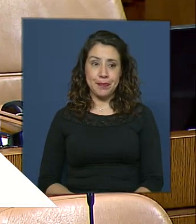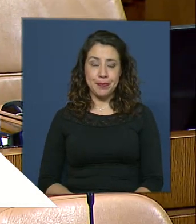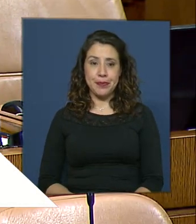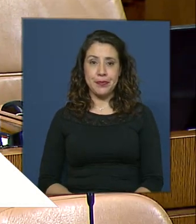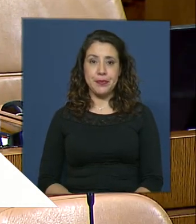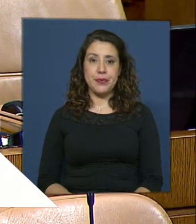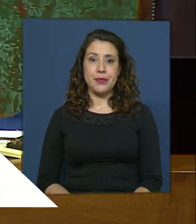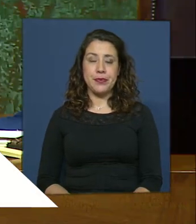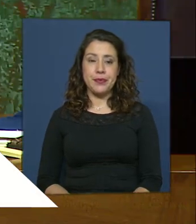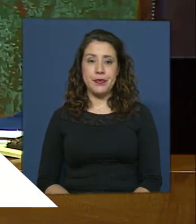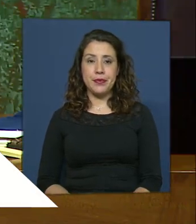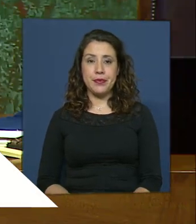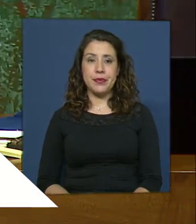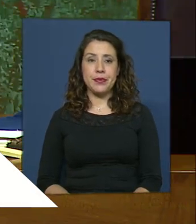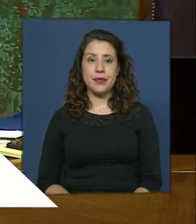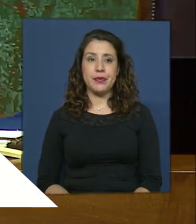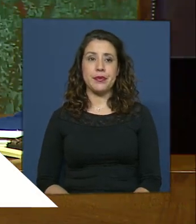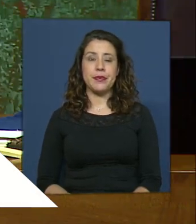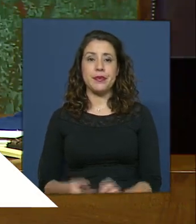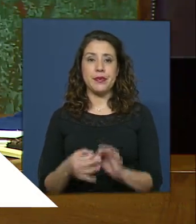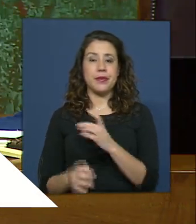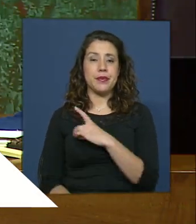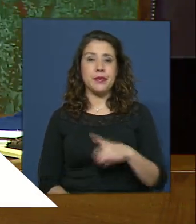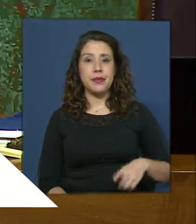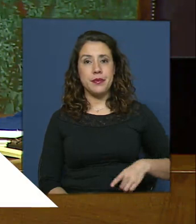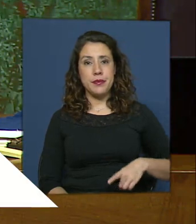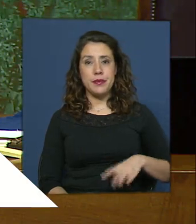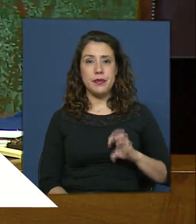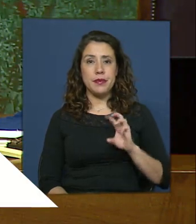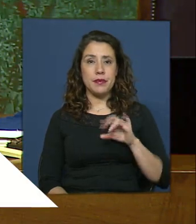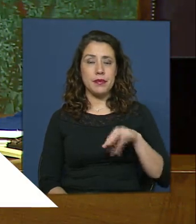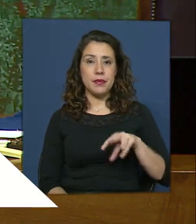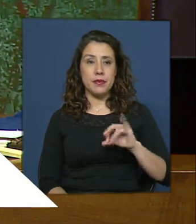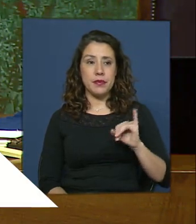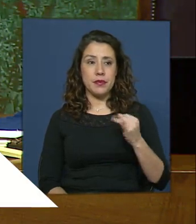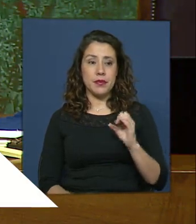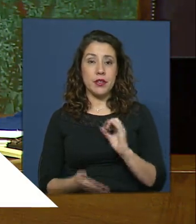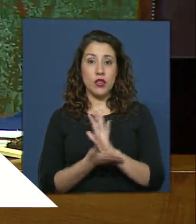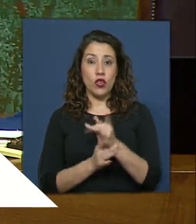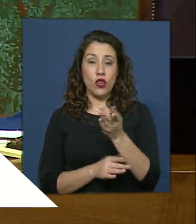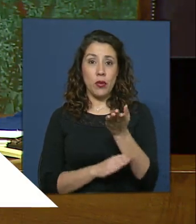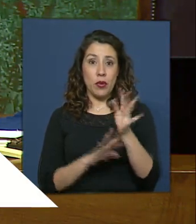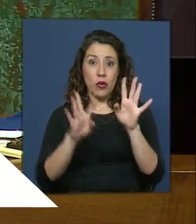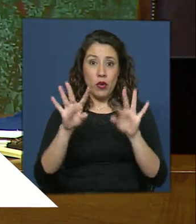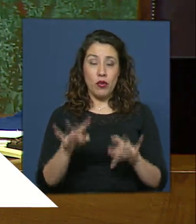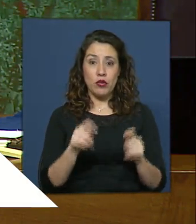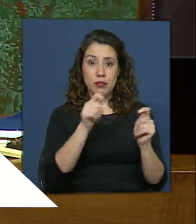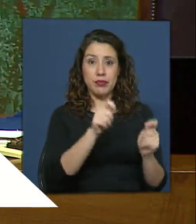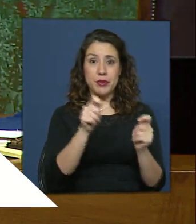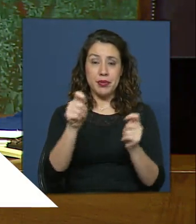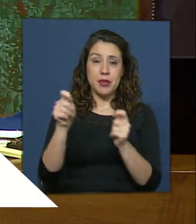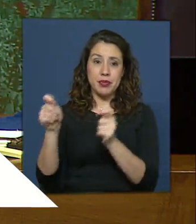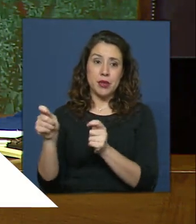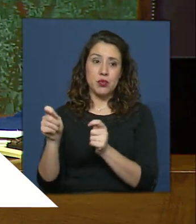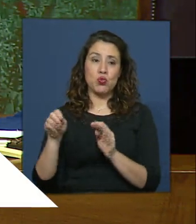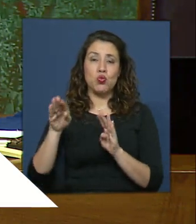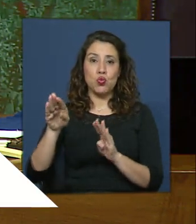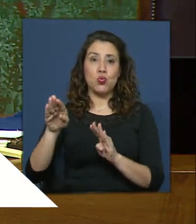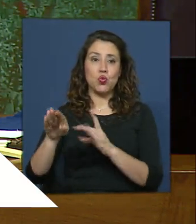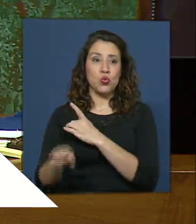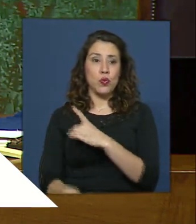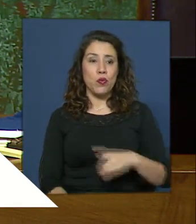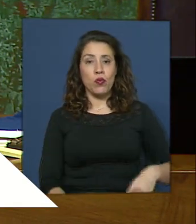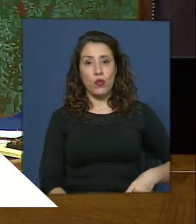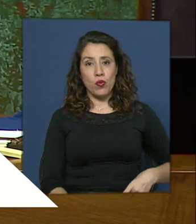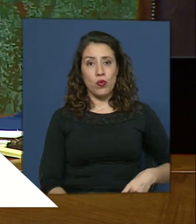gracias. Gracias, diputado Marcos Espinosa. Se enviarán todos los oficios por usted solicitados con la adhesión de los